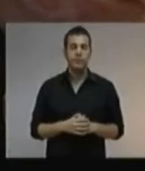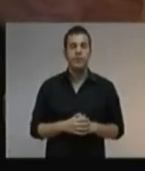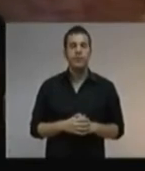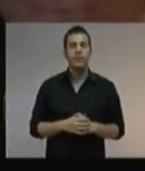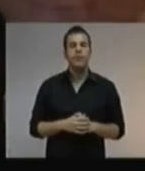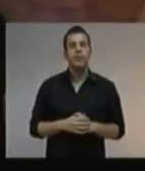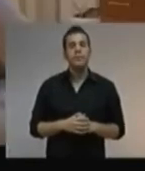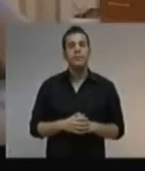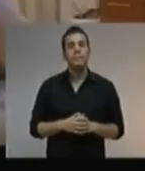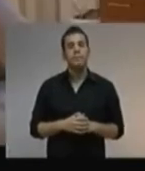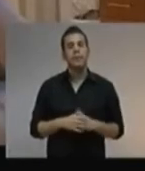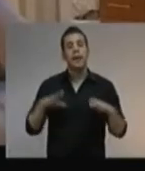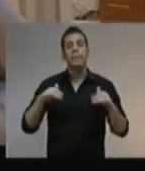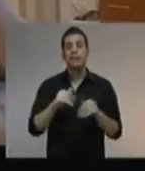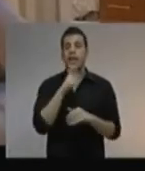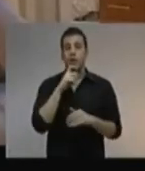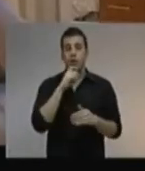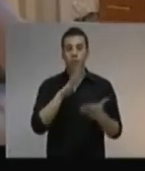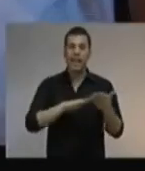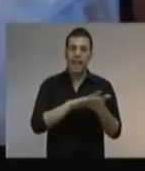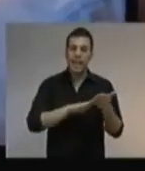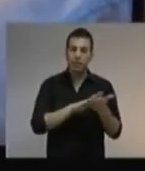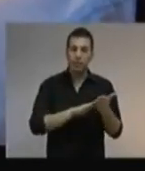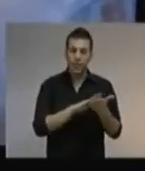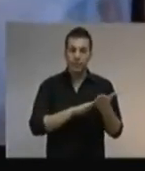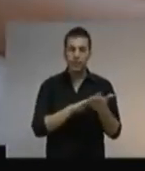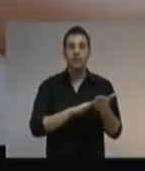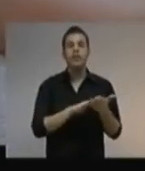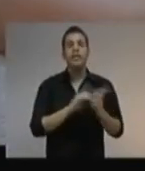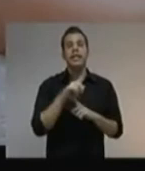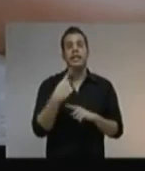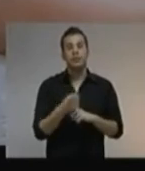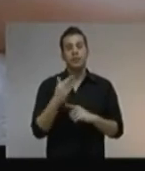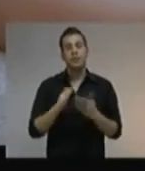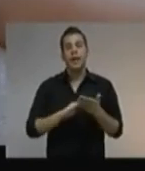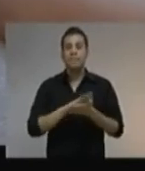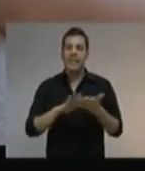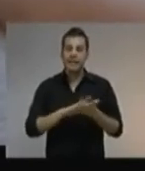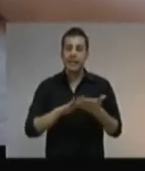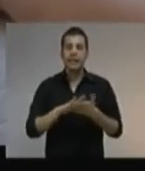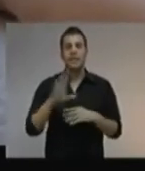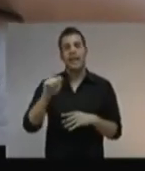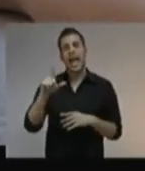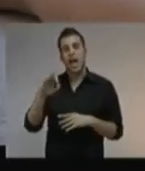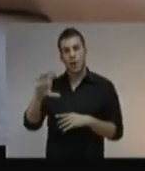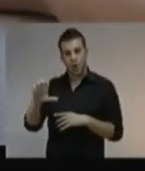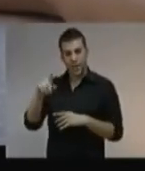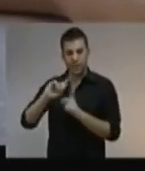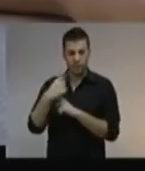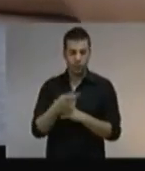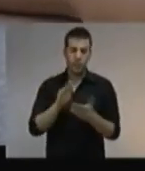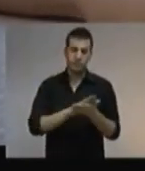Este masaje se inicia con una exfoliación a base de sal marina y posteriormente se aplica una mascarilla de aloe.